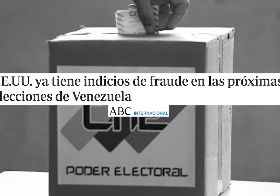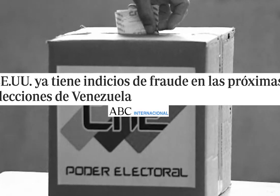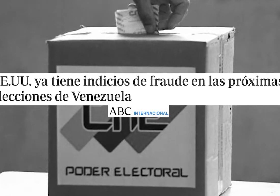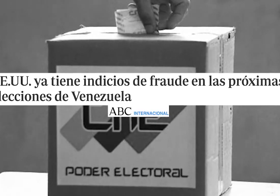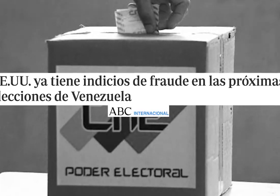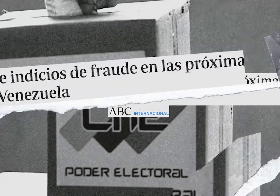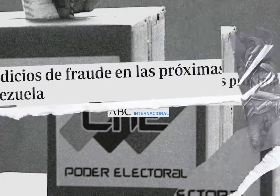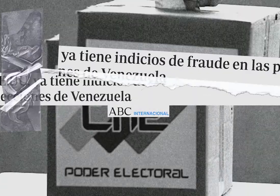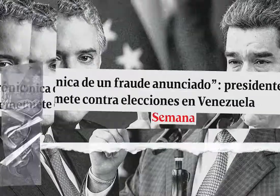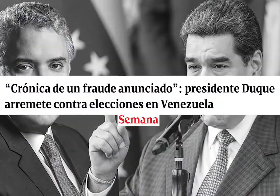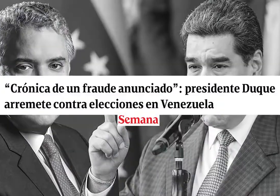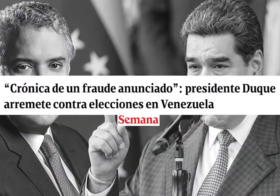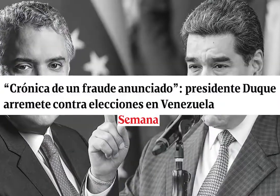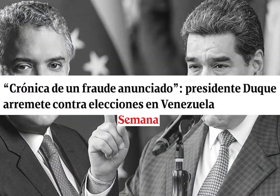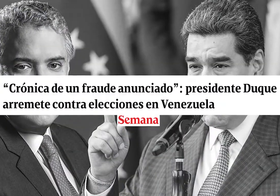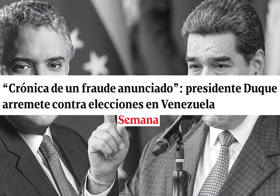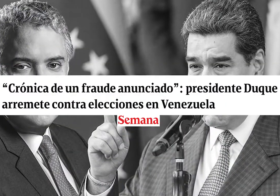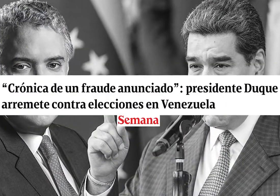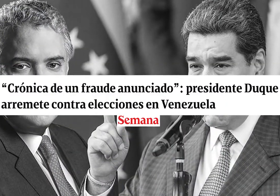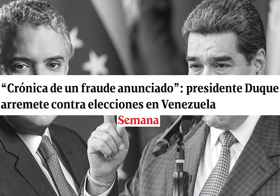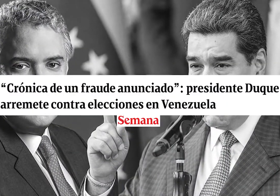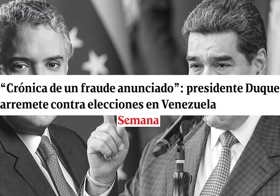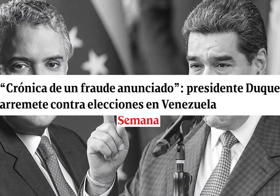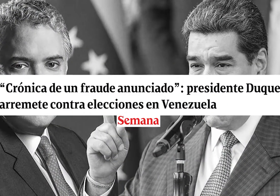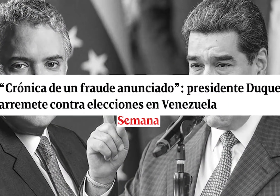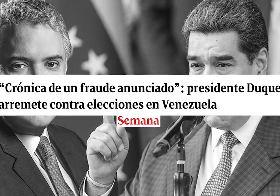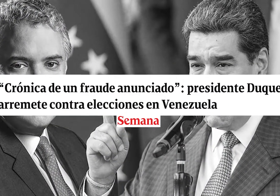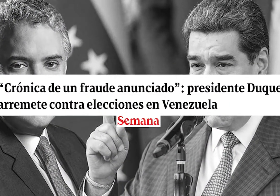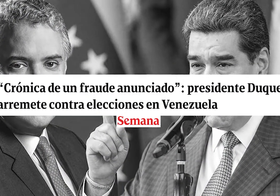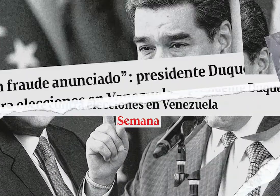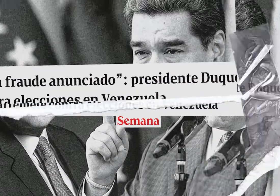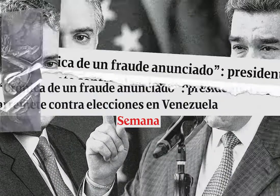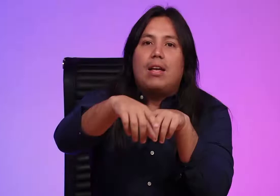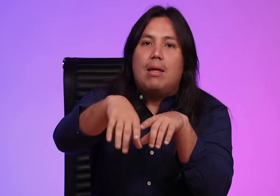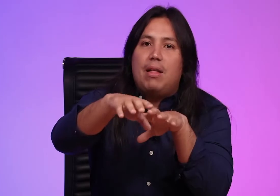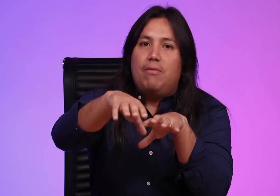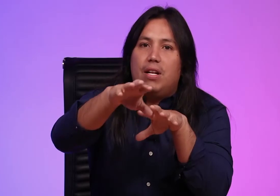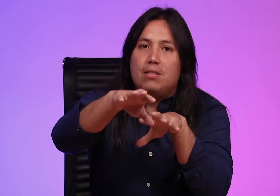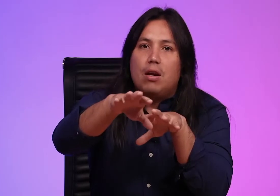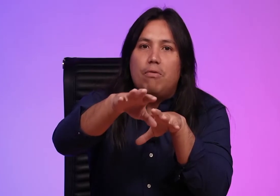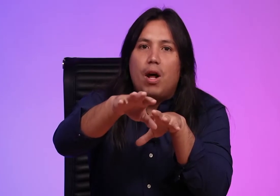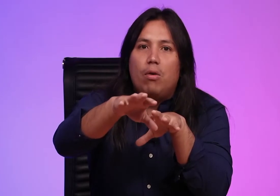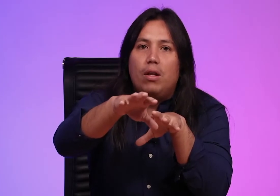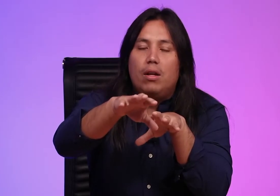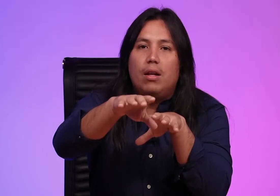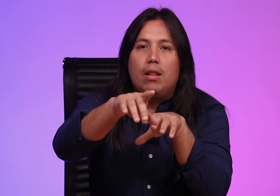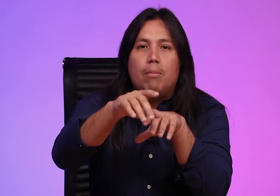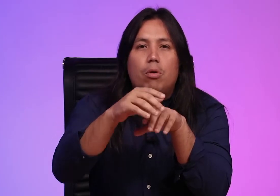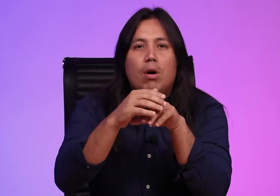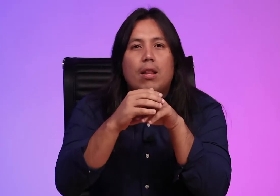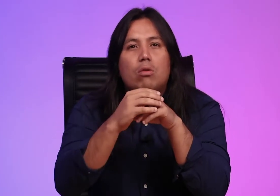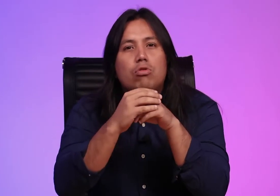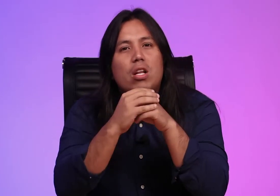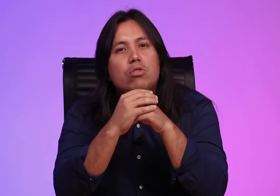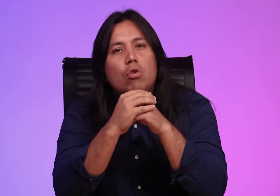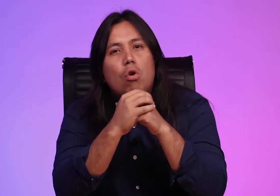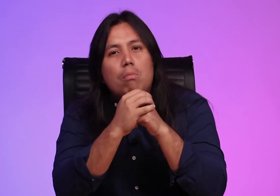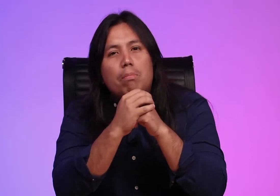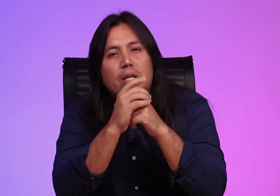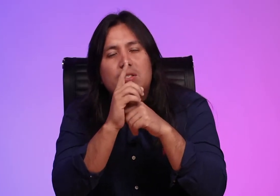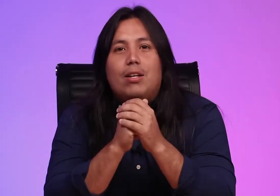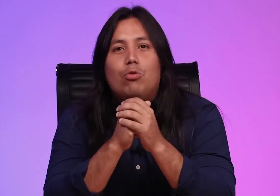electoral y dando falsas lecciones de transparencia y democracia, pero cuando se trata de sus socios, resulta que además de financiar los fraudes, les da por guardar un